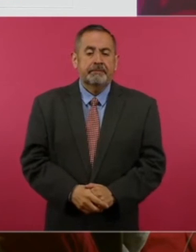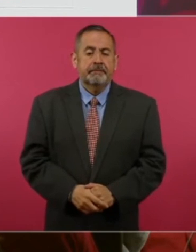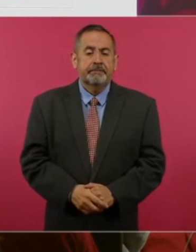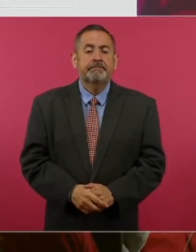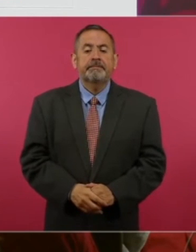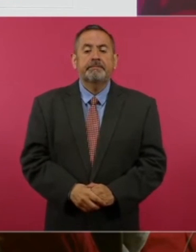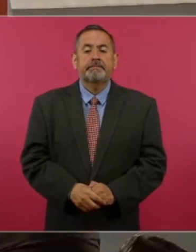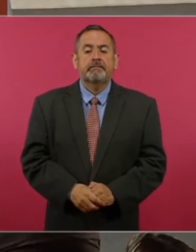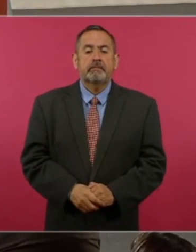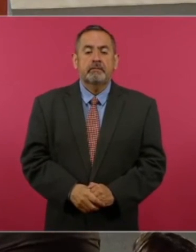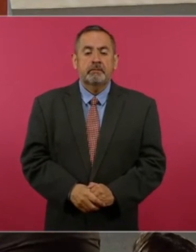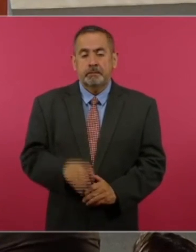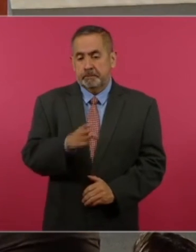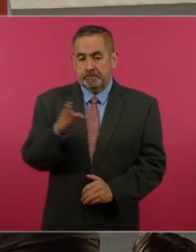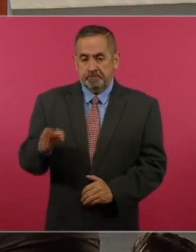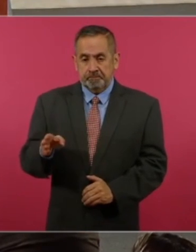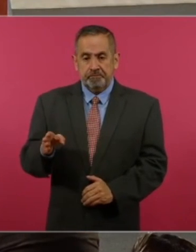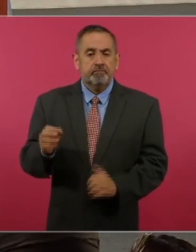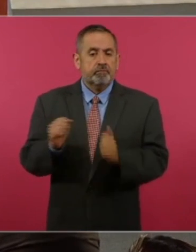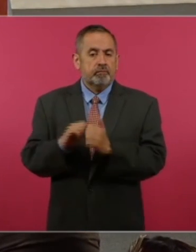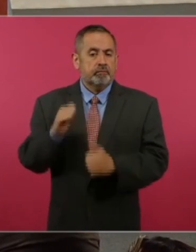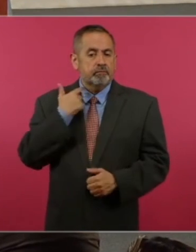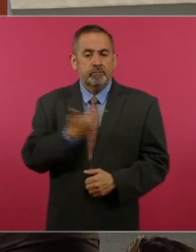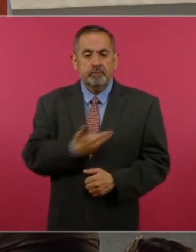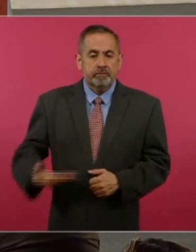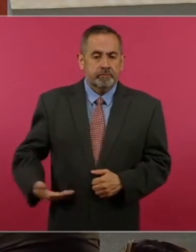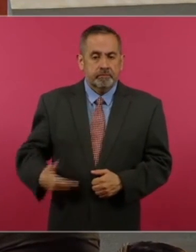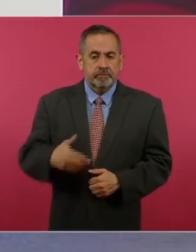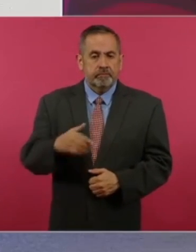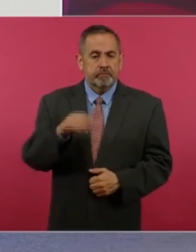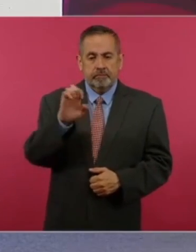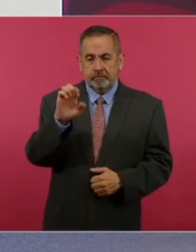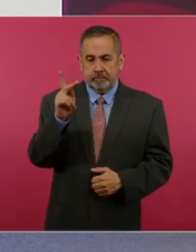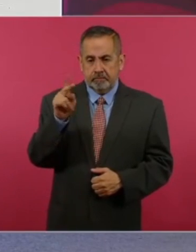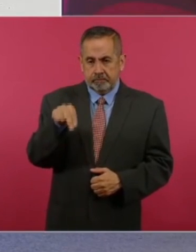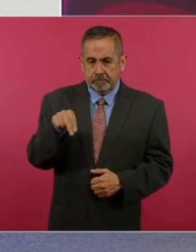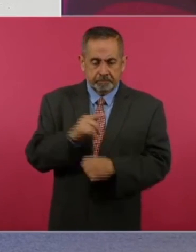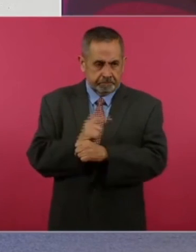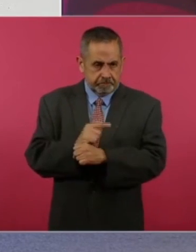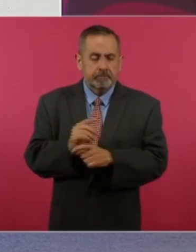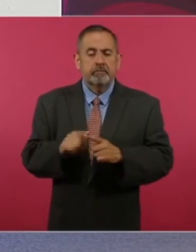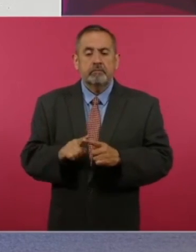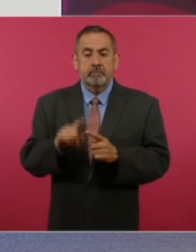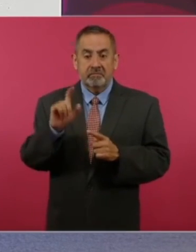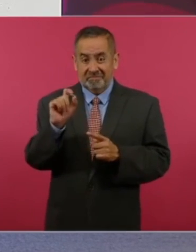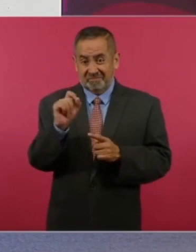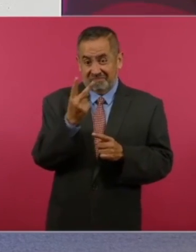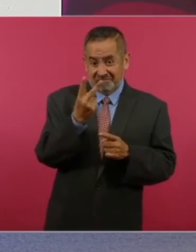Esto es con el gobierno del licenciado Peña Nieto, 21 veces